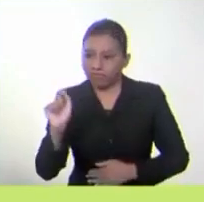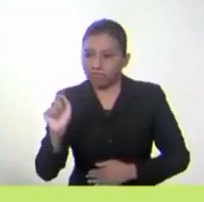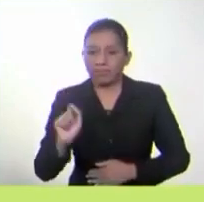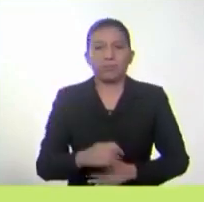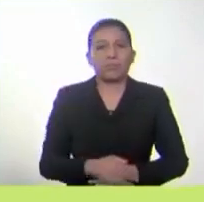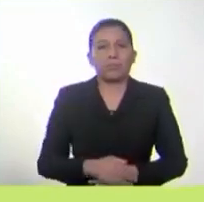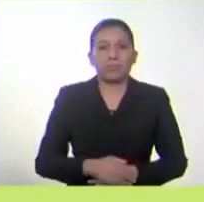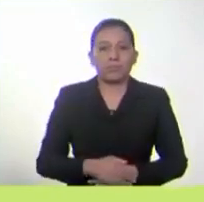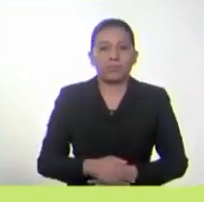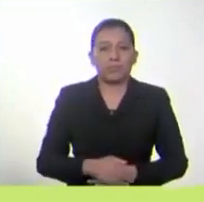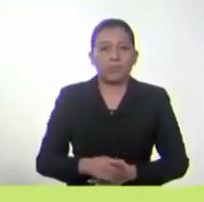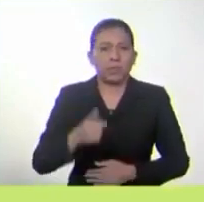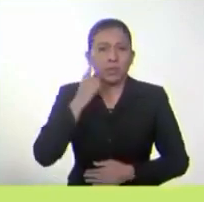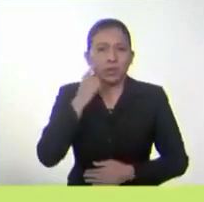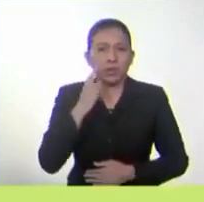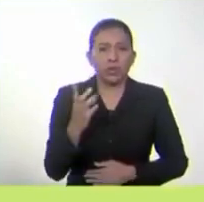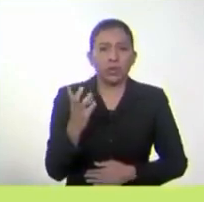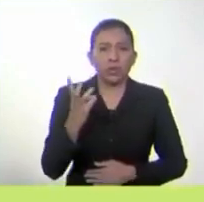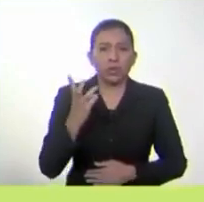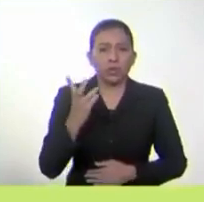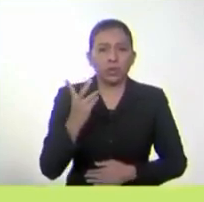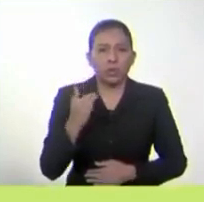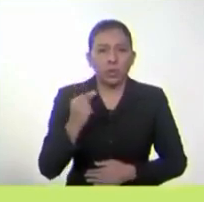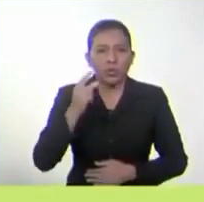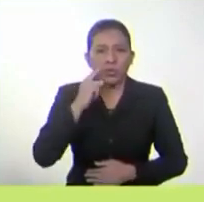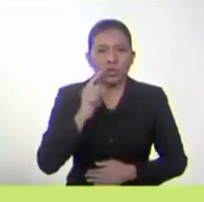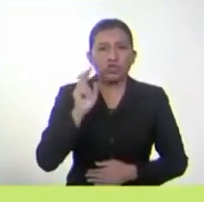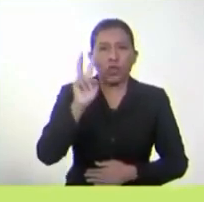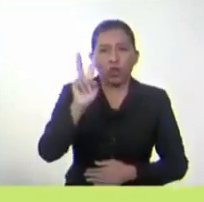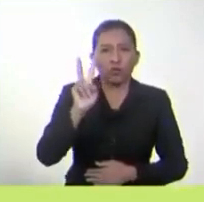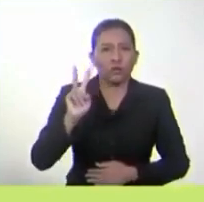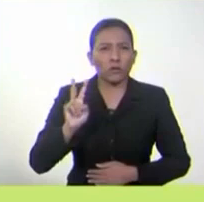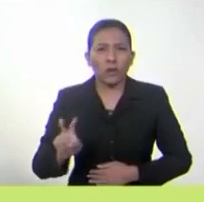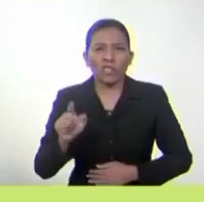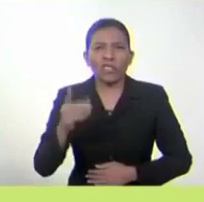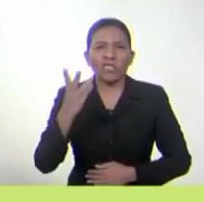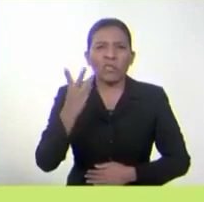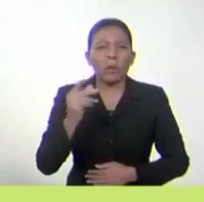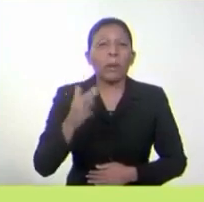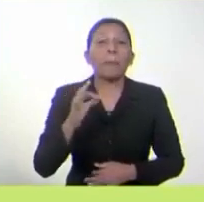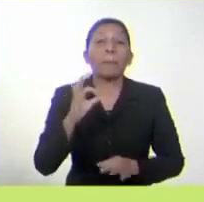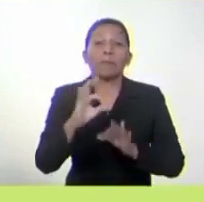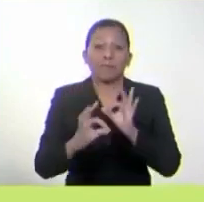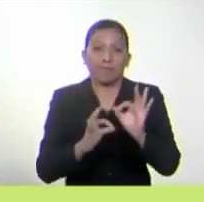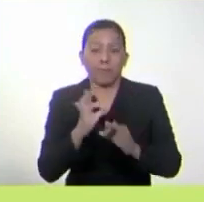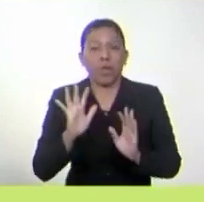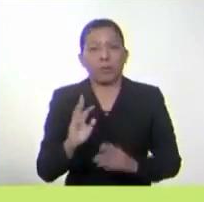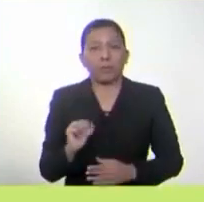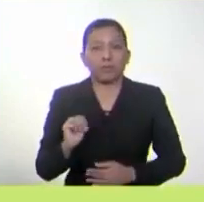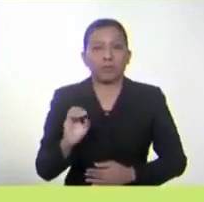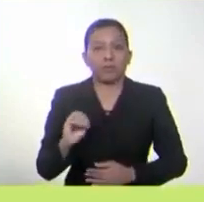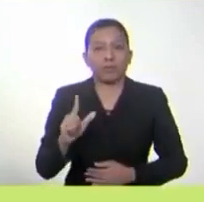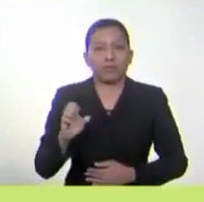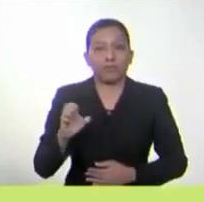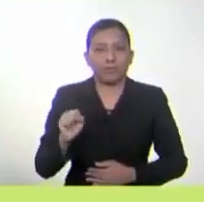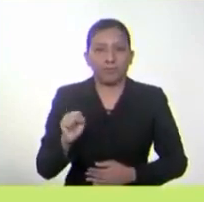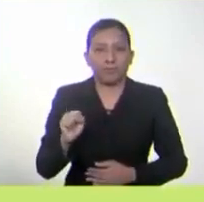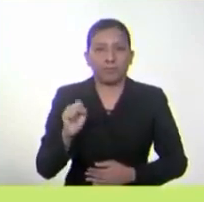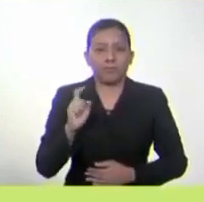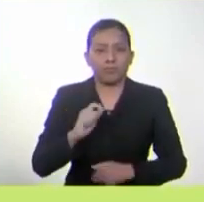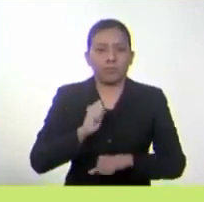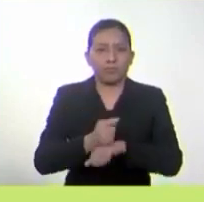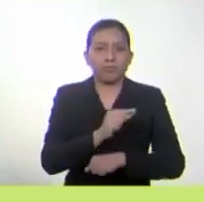Todo aquel número que se antepone a las sustancias se indica el número de átomos y de moles de una reacción química y son